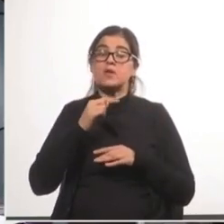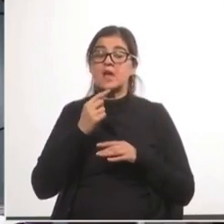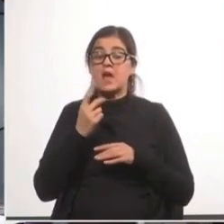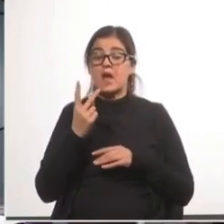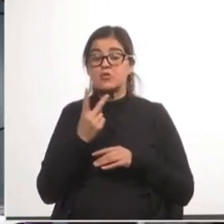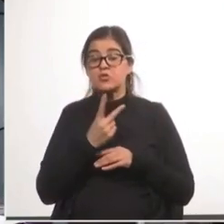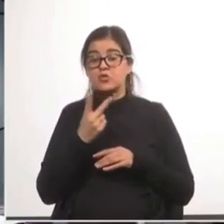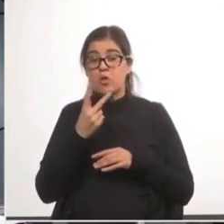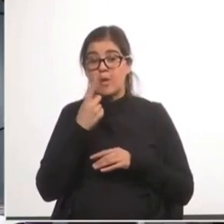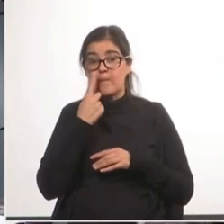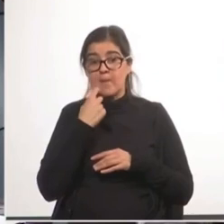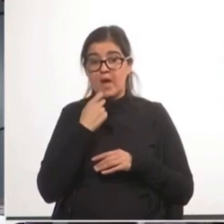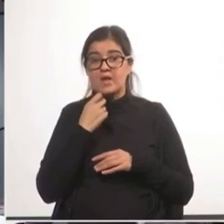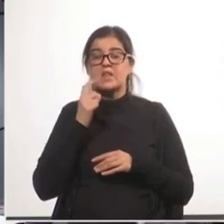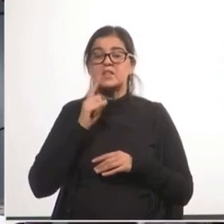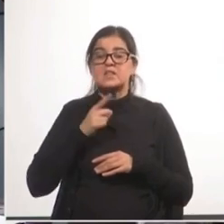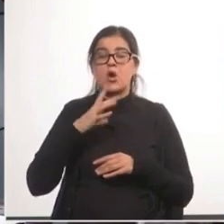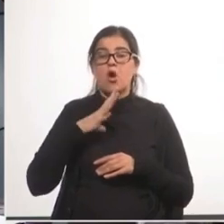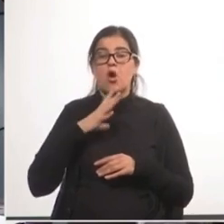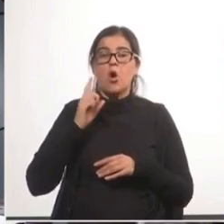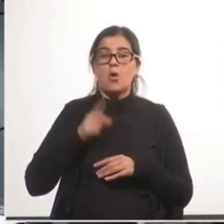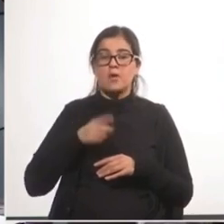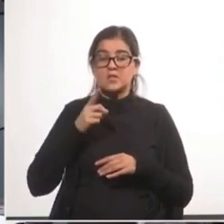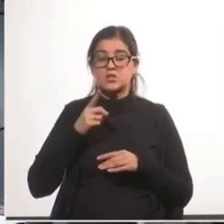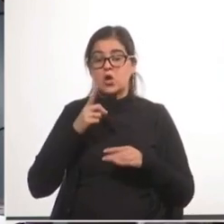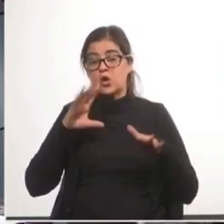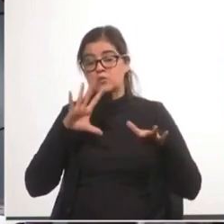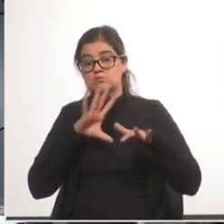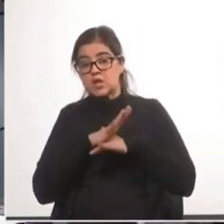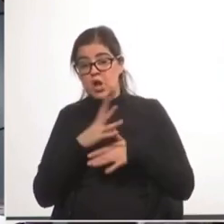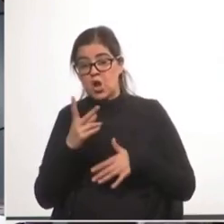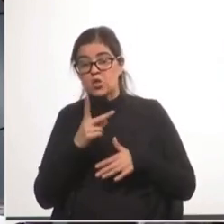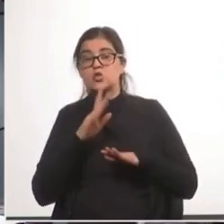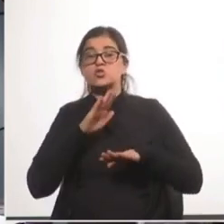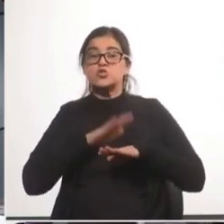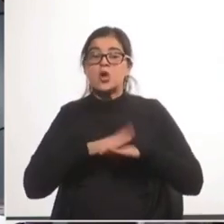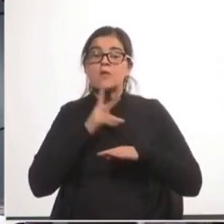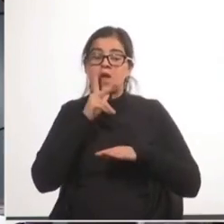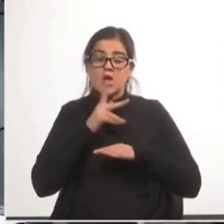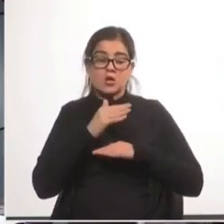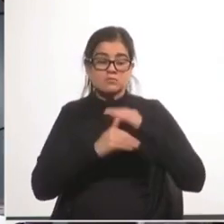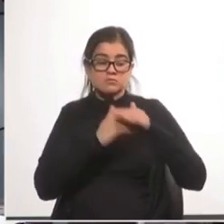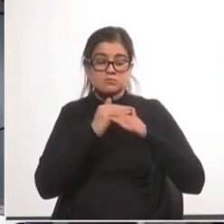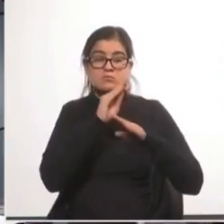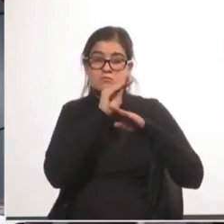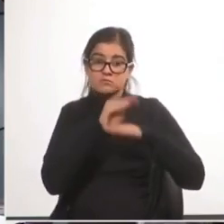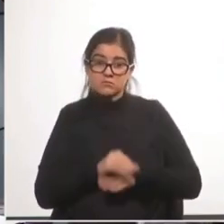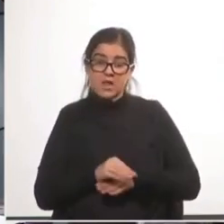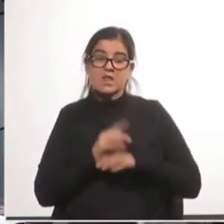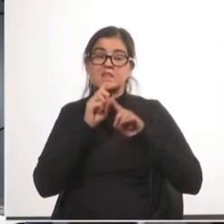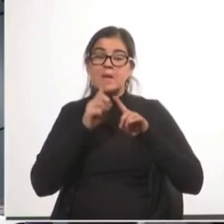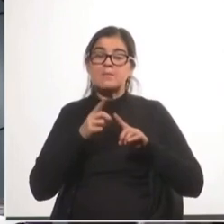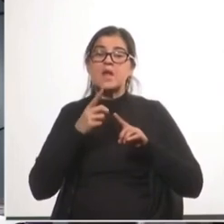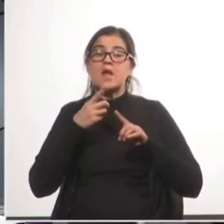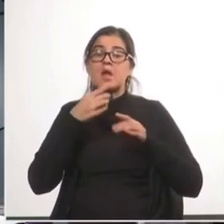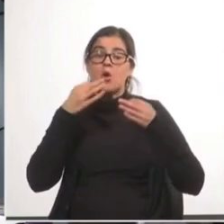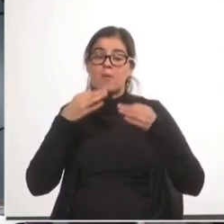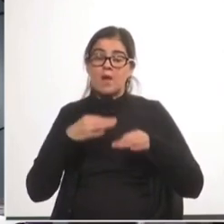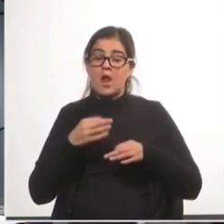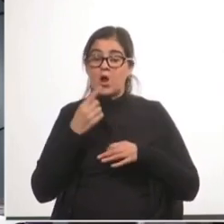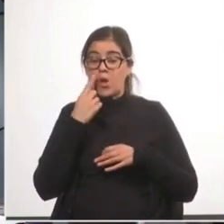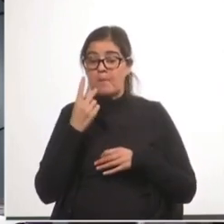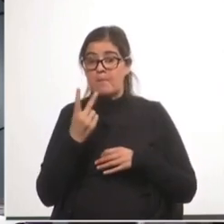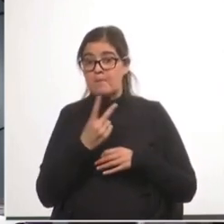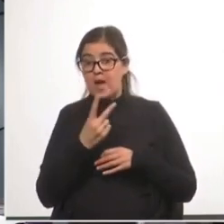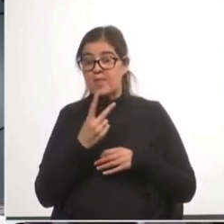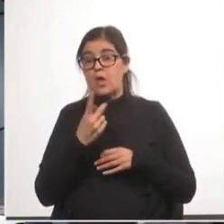ambos padres tienen obligaciones comunes en lo que respecta a la crianza y al desarrollo del niño, e incumbirá a los padres, o